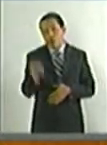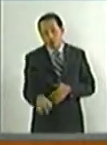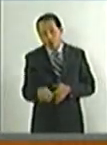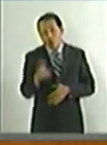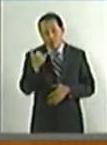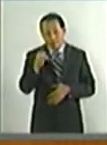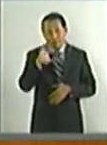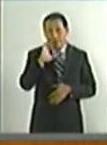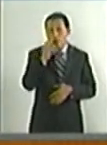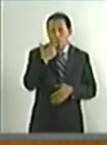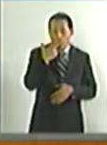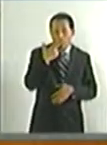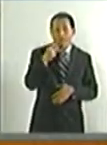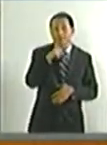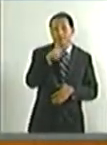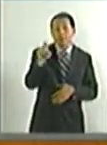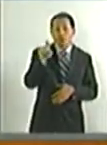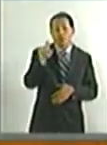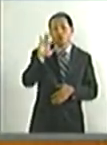165% y Chihuahua